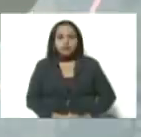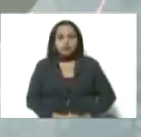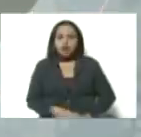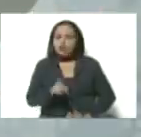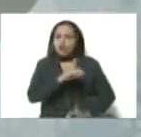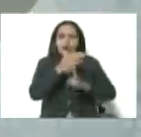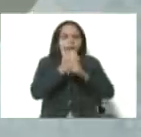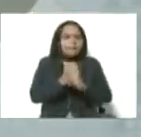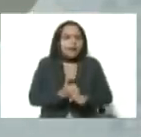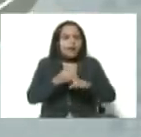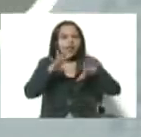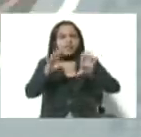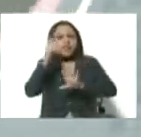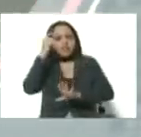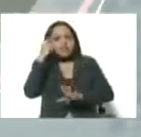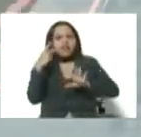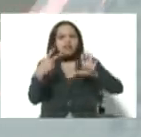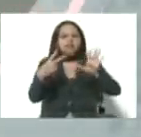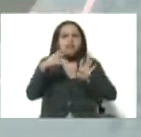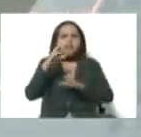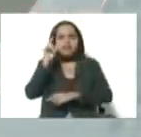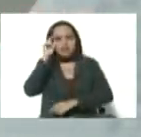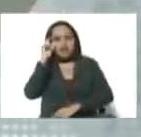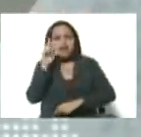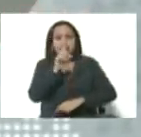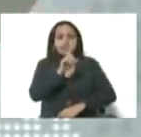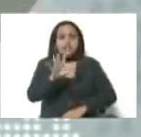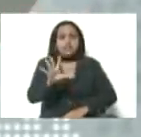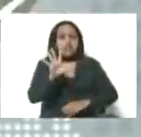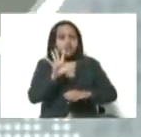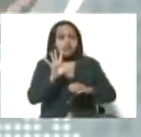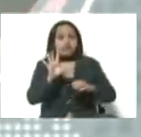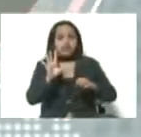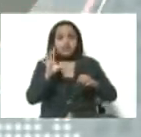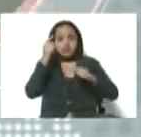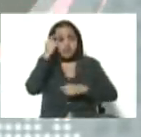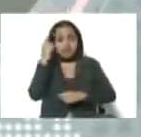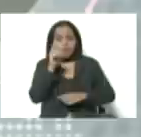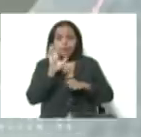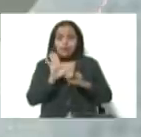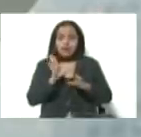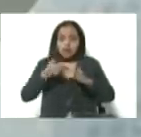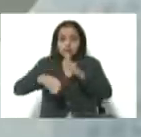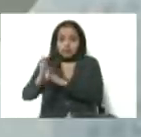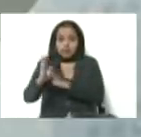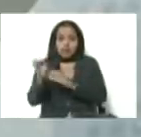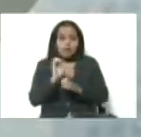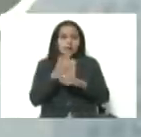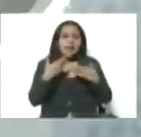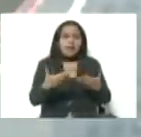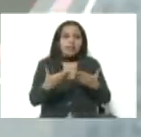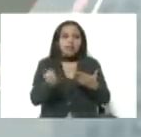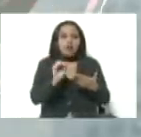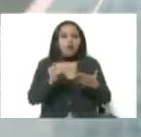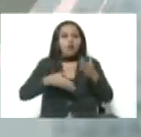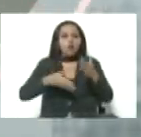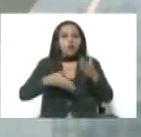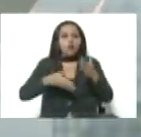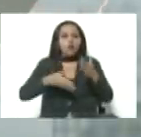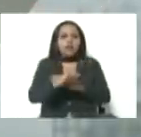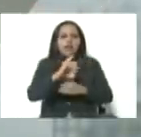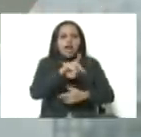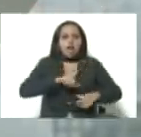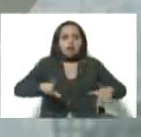esperes diez días y siete días que 15 días para acudir a la emergencia o acudir al centro